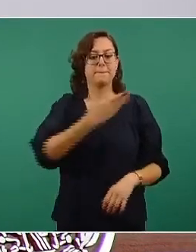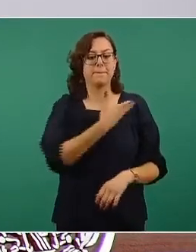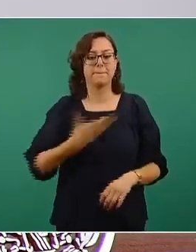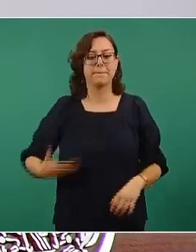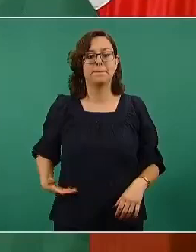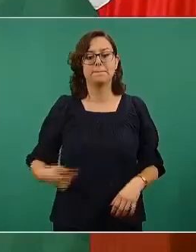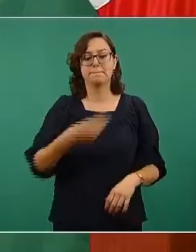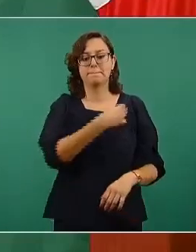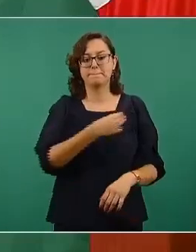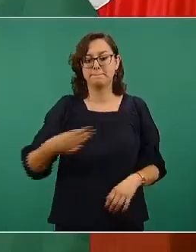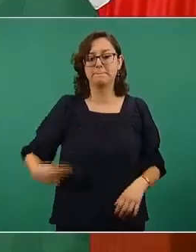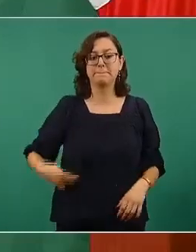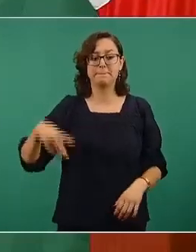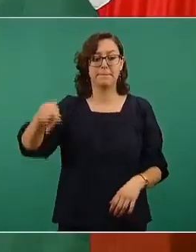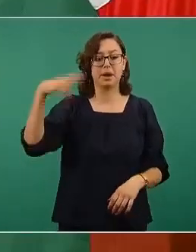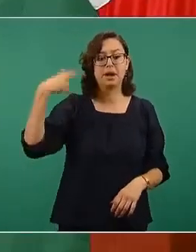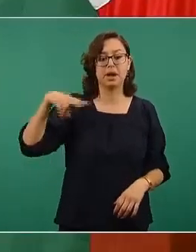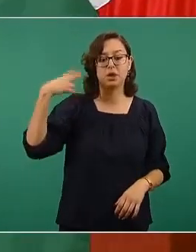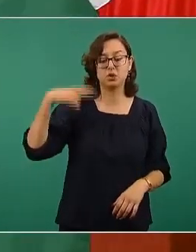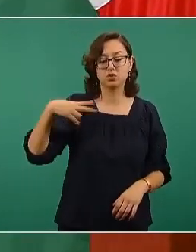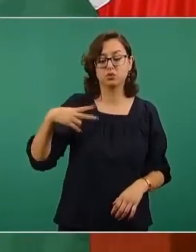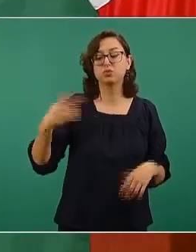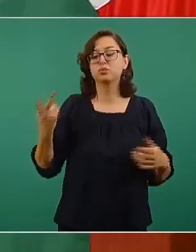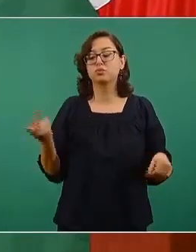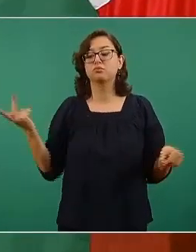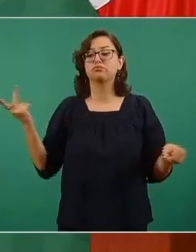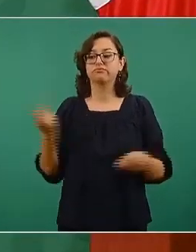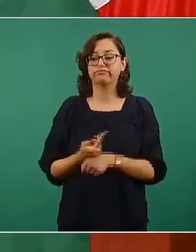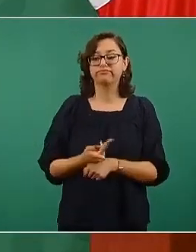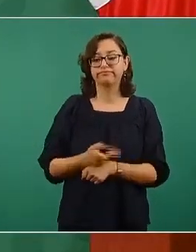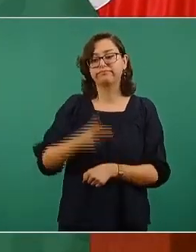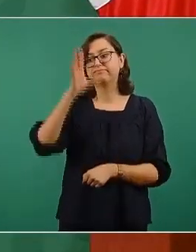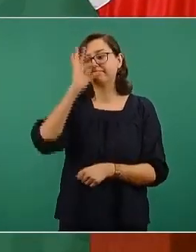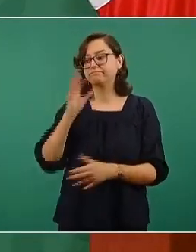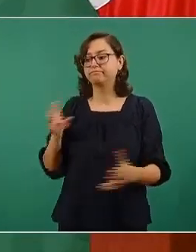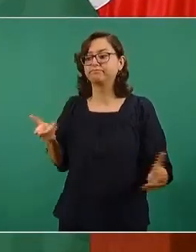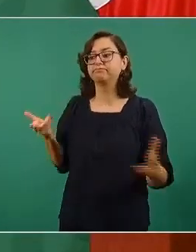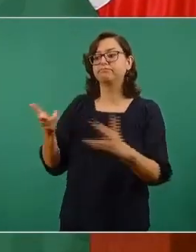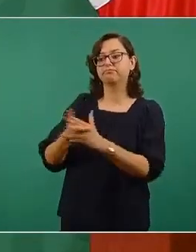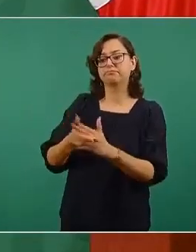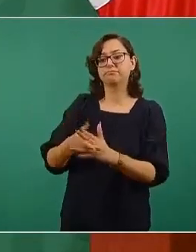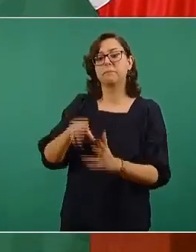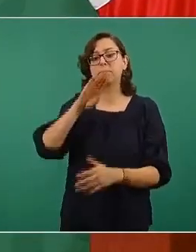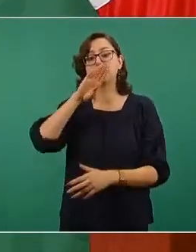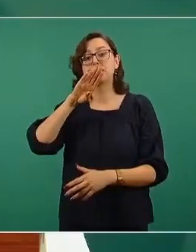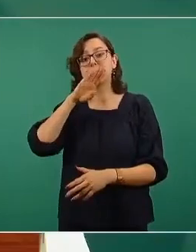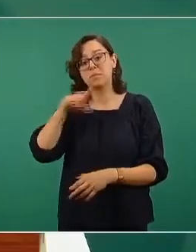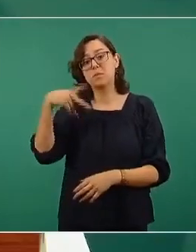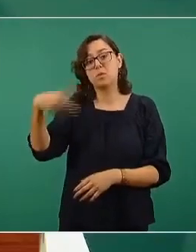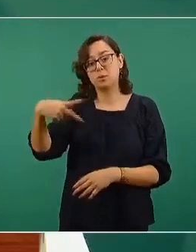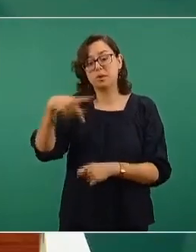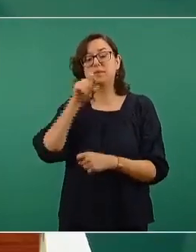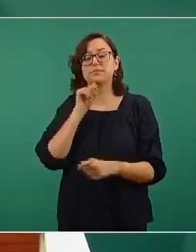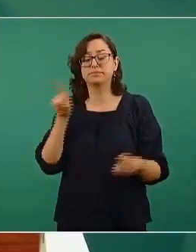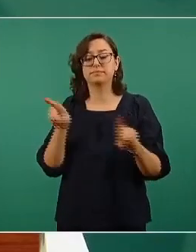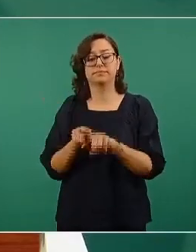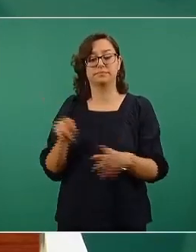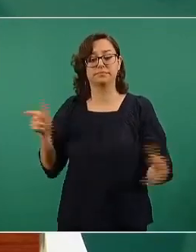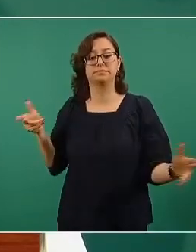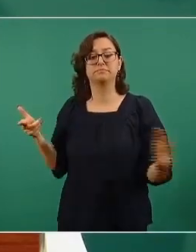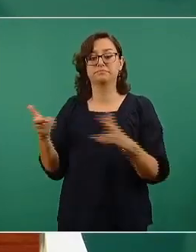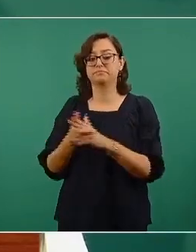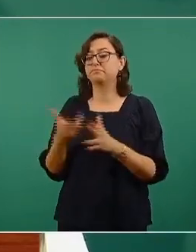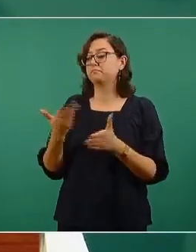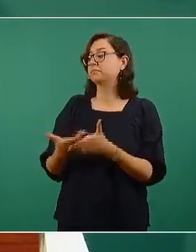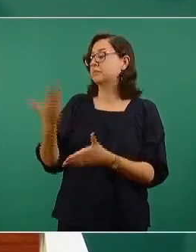municipal de Cosoleacaque, Veracruz, quien fue asesinada junto con su madre Gladys Merlín Castro el pasado 15 de